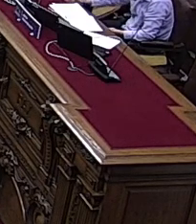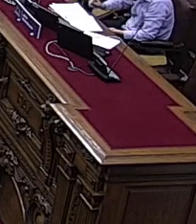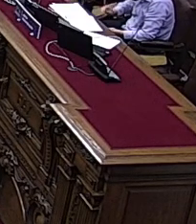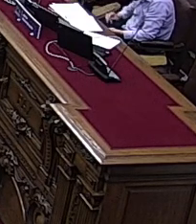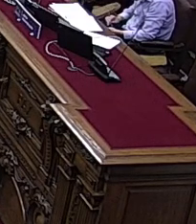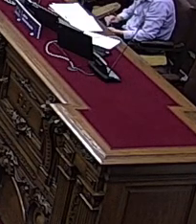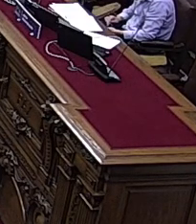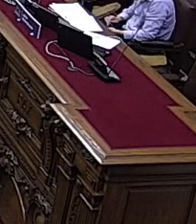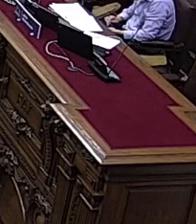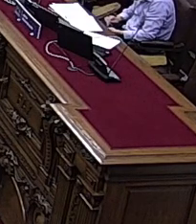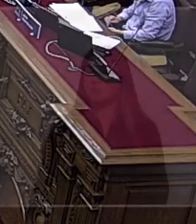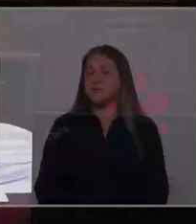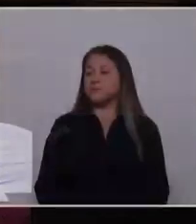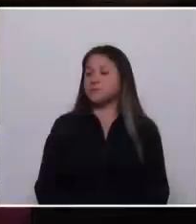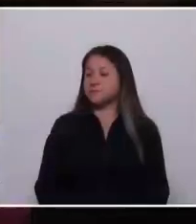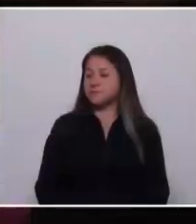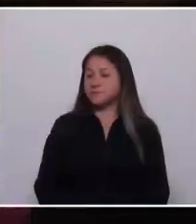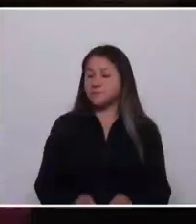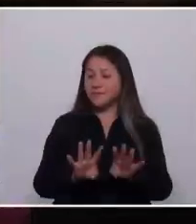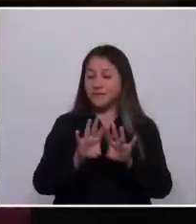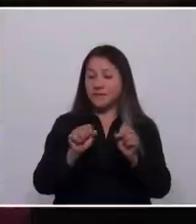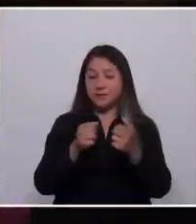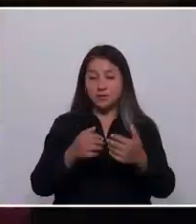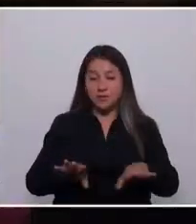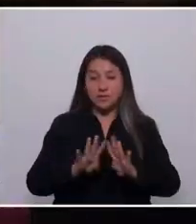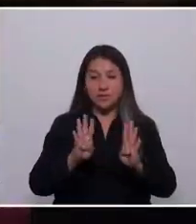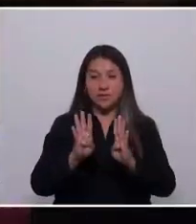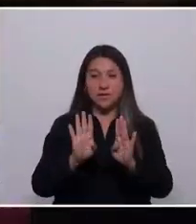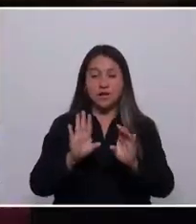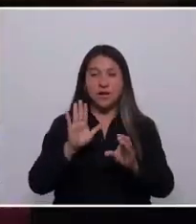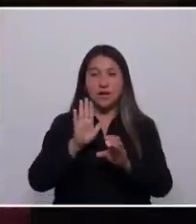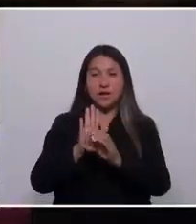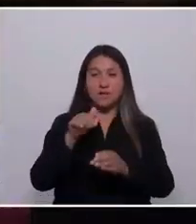¿Han emitido su voto, señoras y señores convencionales?